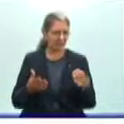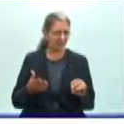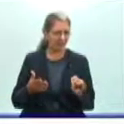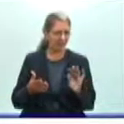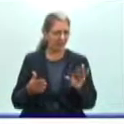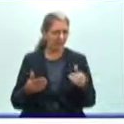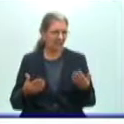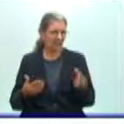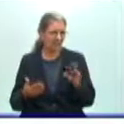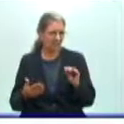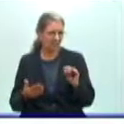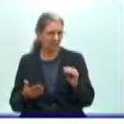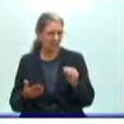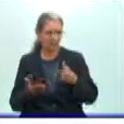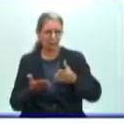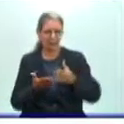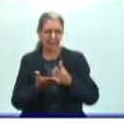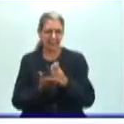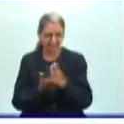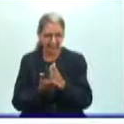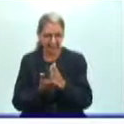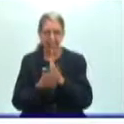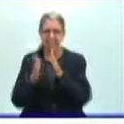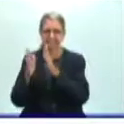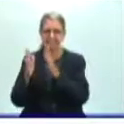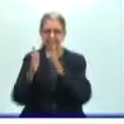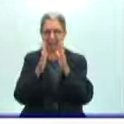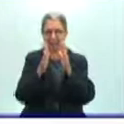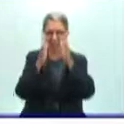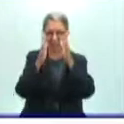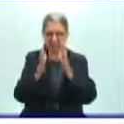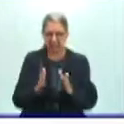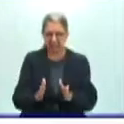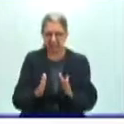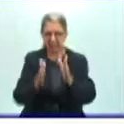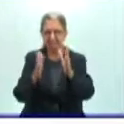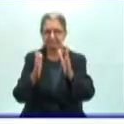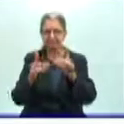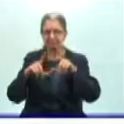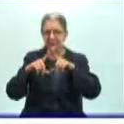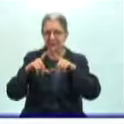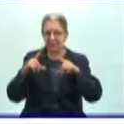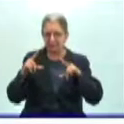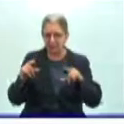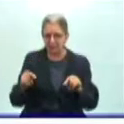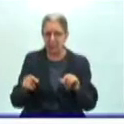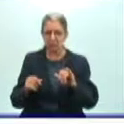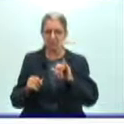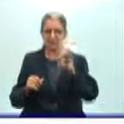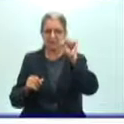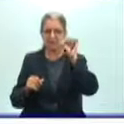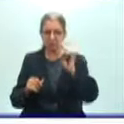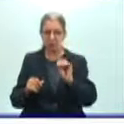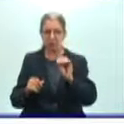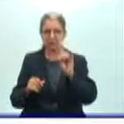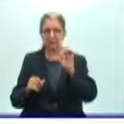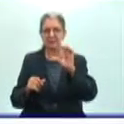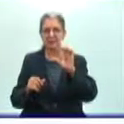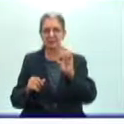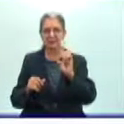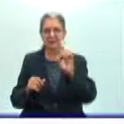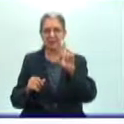hablando de rectas paralelas, estamos hablando de triángulos isósceles y lo